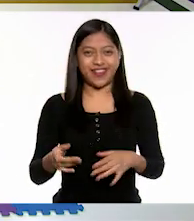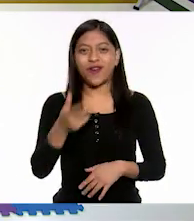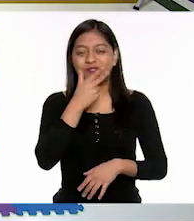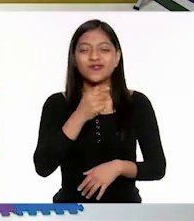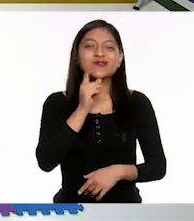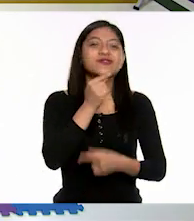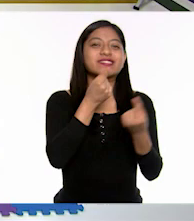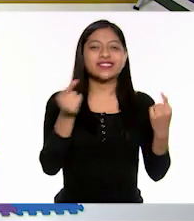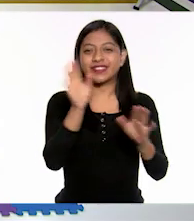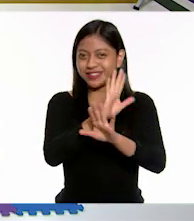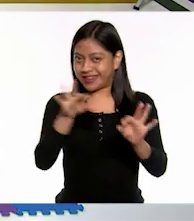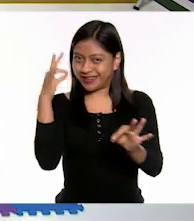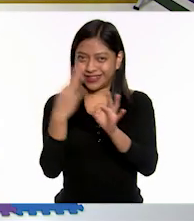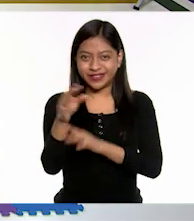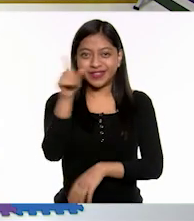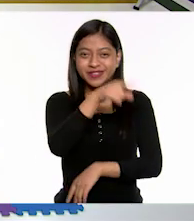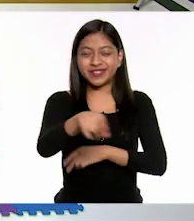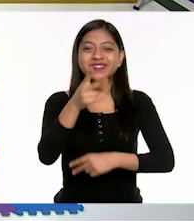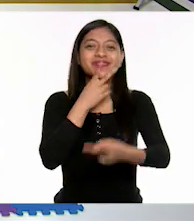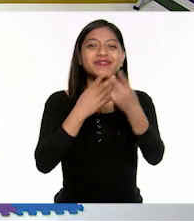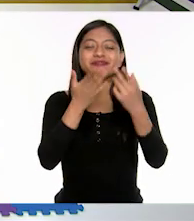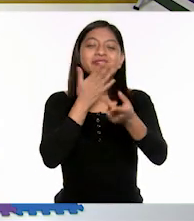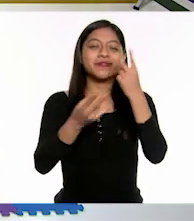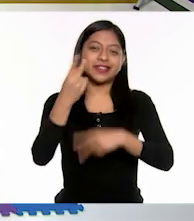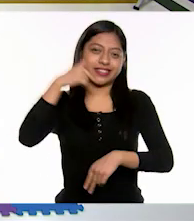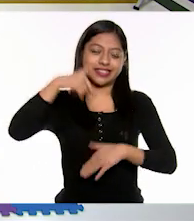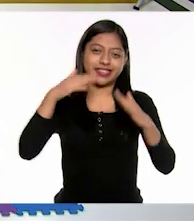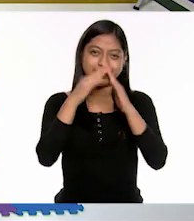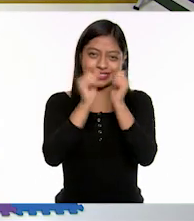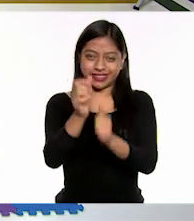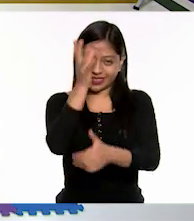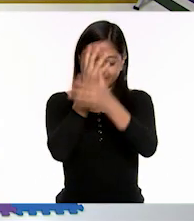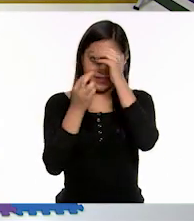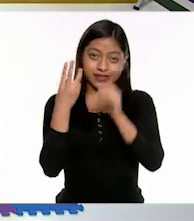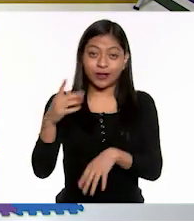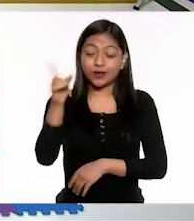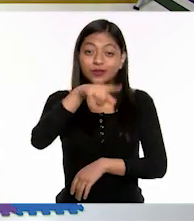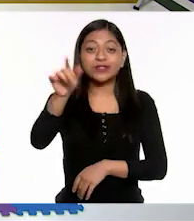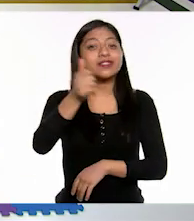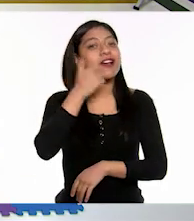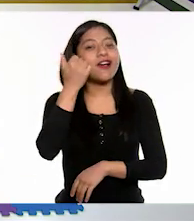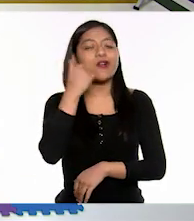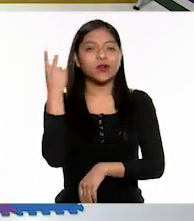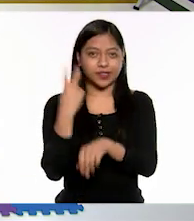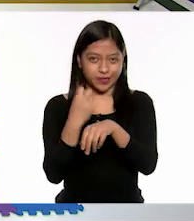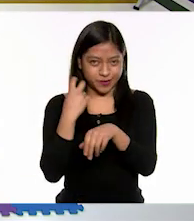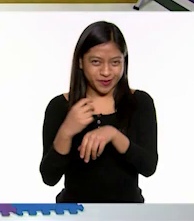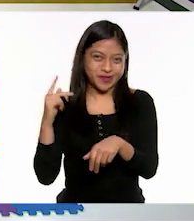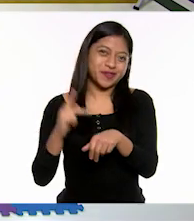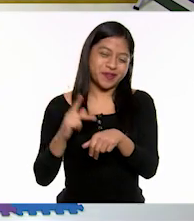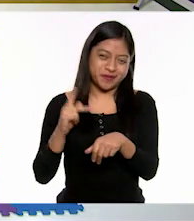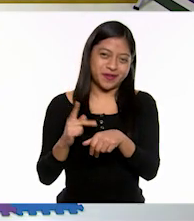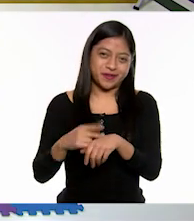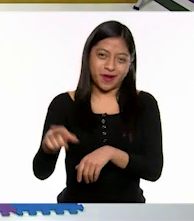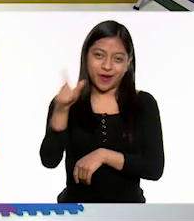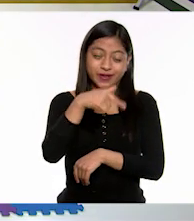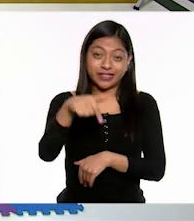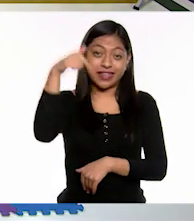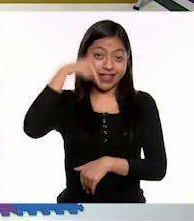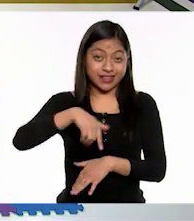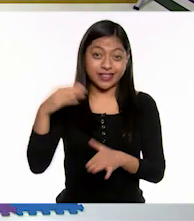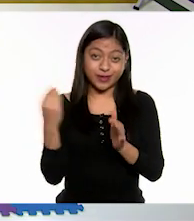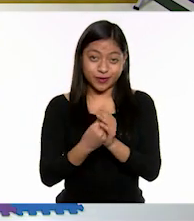bienvenidas y bienvenidos aprende en casa 3 a las alumnas y los alumnos de segundo grado de primaria a esta